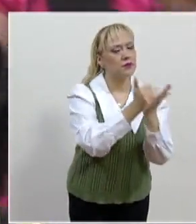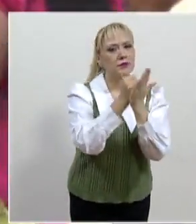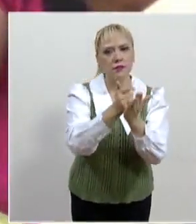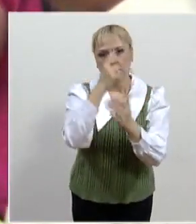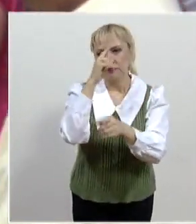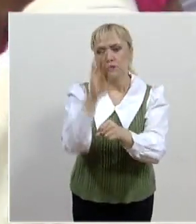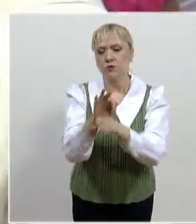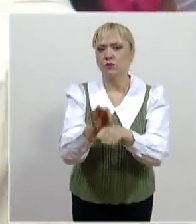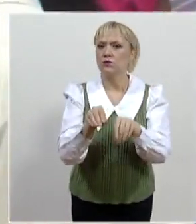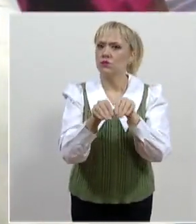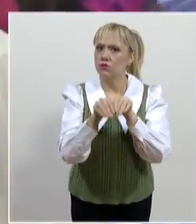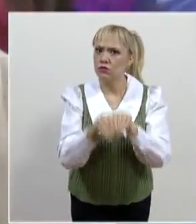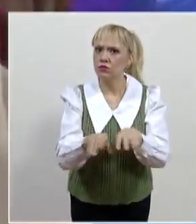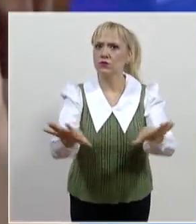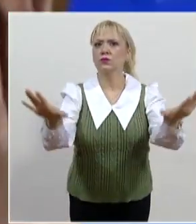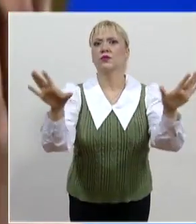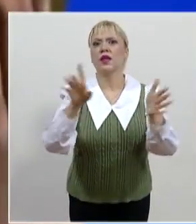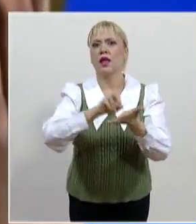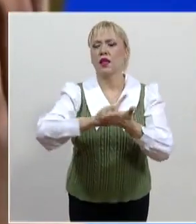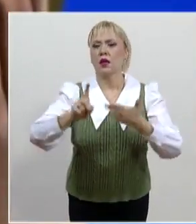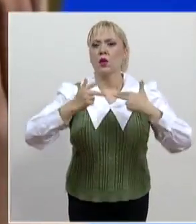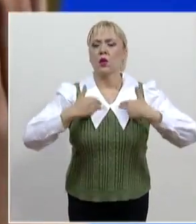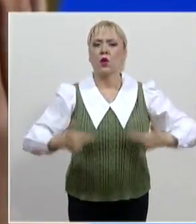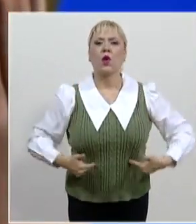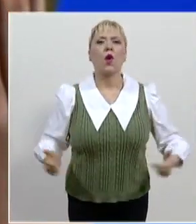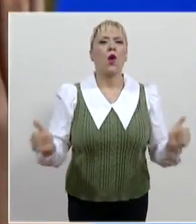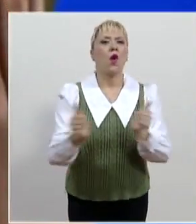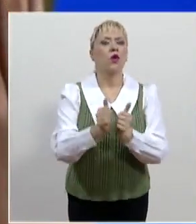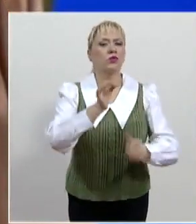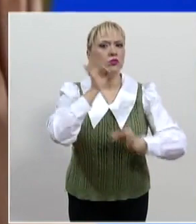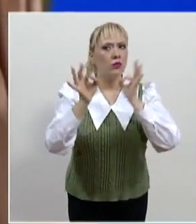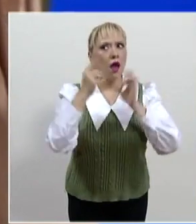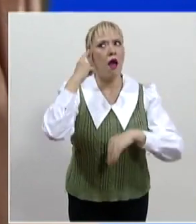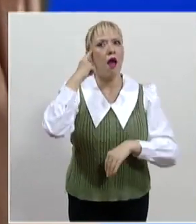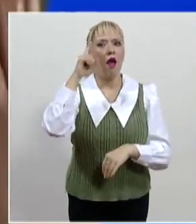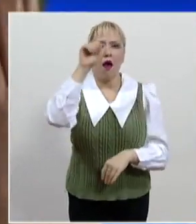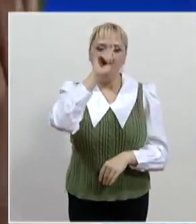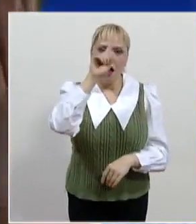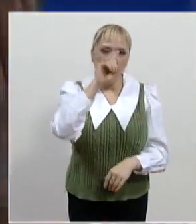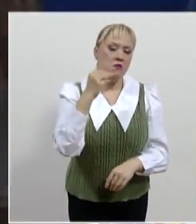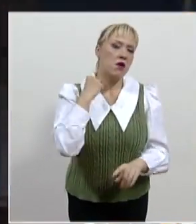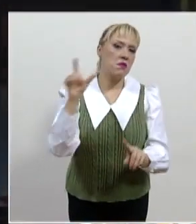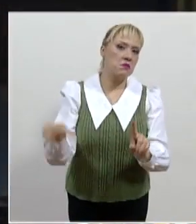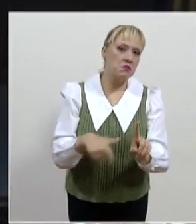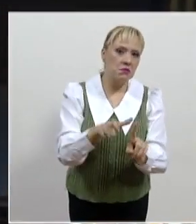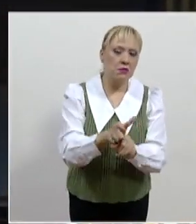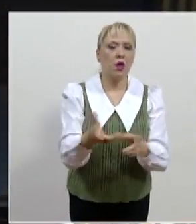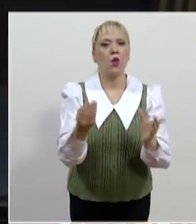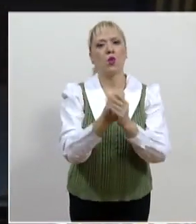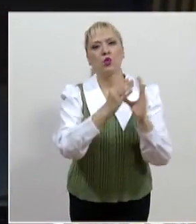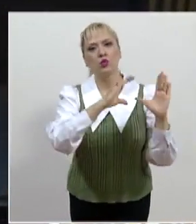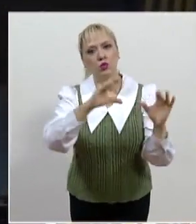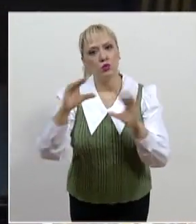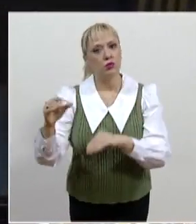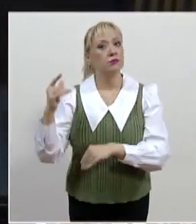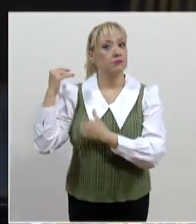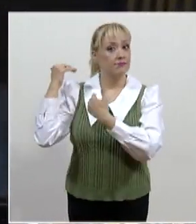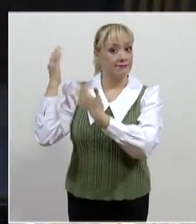y promover los derechos humanos a través de asesorías técnicas y diversas